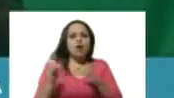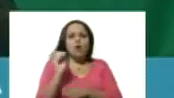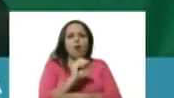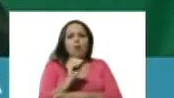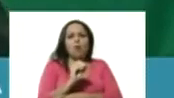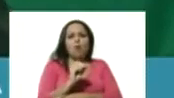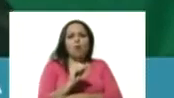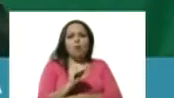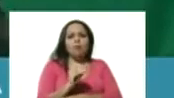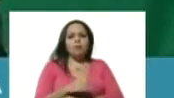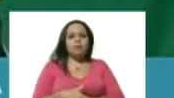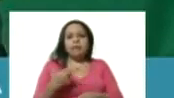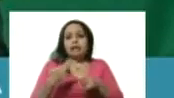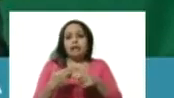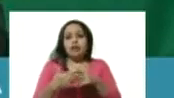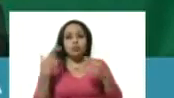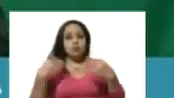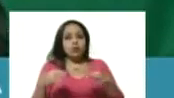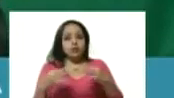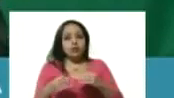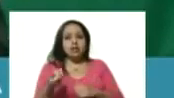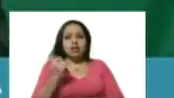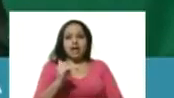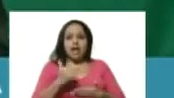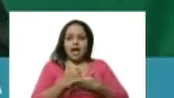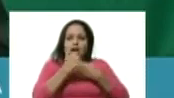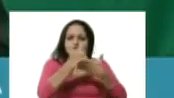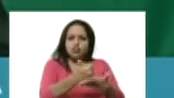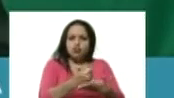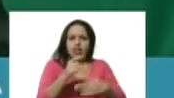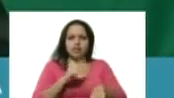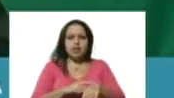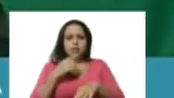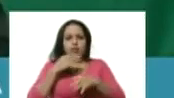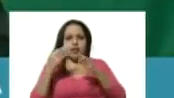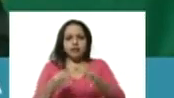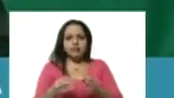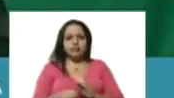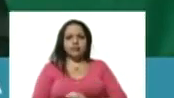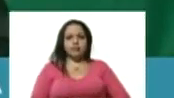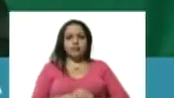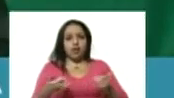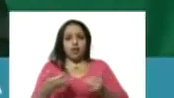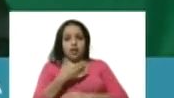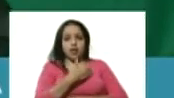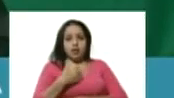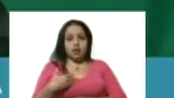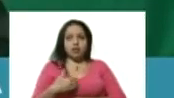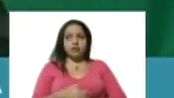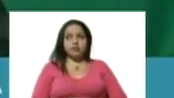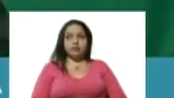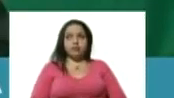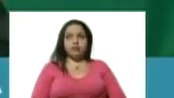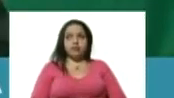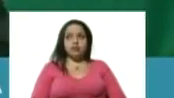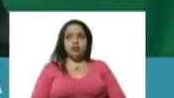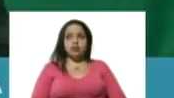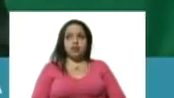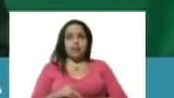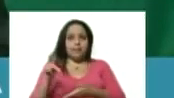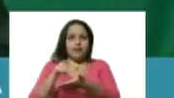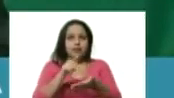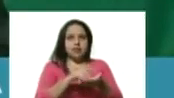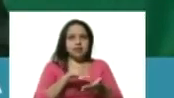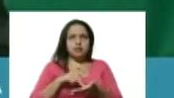la solidaridad que expresarse en tiempo real. Con esto quiero entonces pasar a las intervenciones